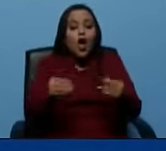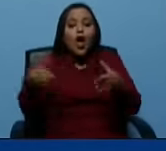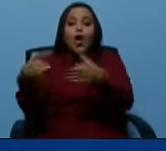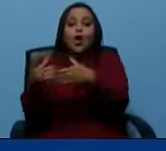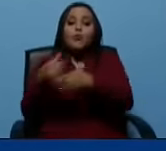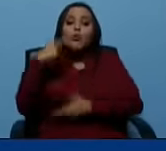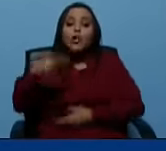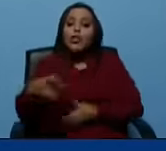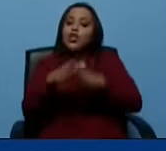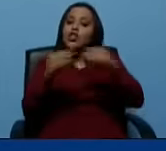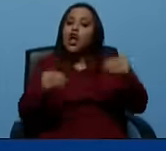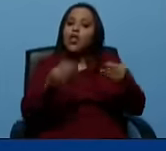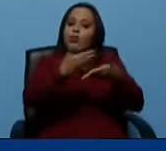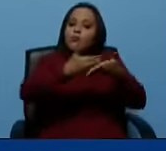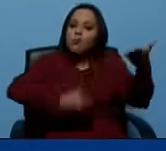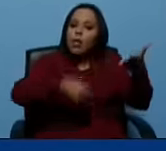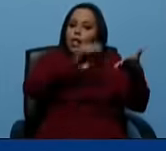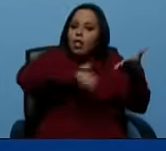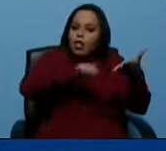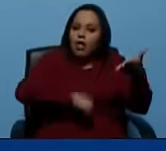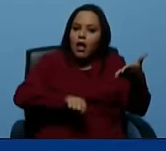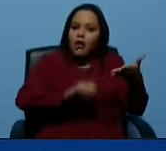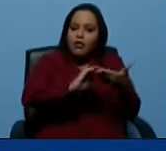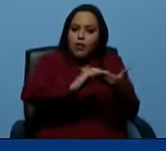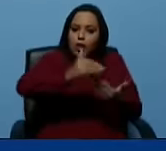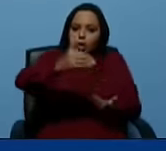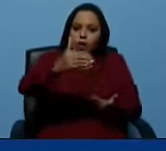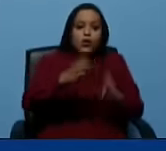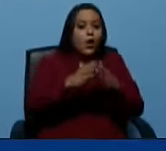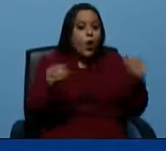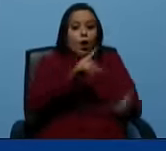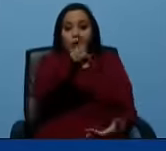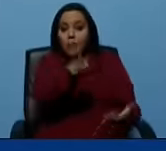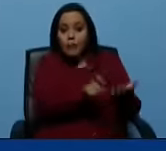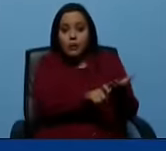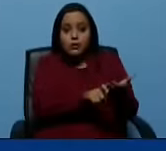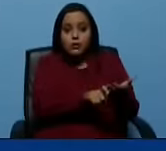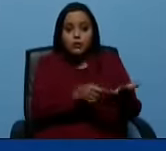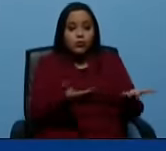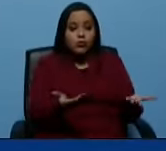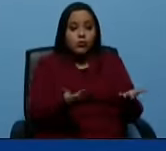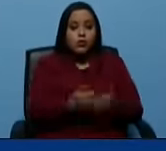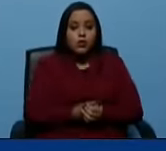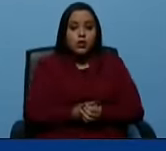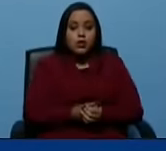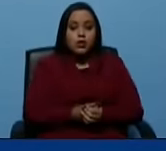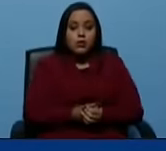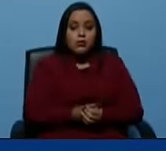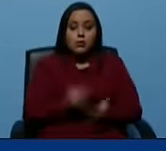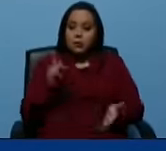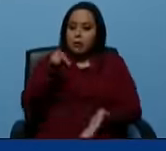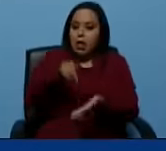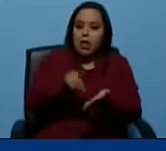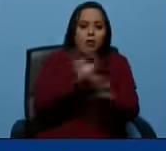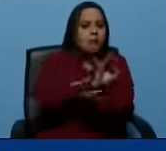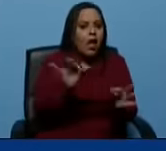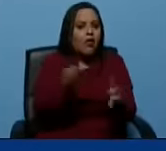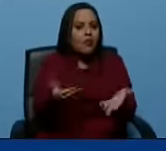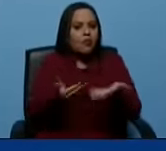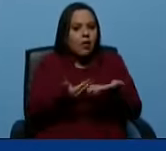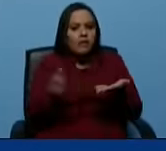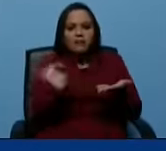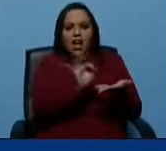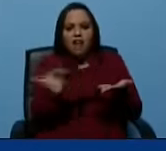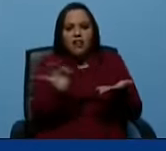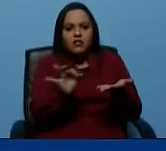recaudos. Todos los recaudos son todos los recaudos. Y se presentaron con las manos vacías. Y consta en el